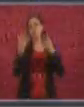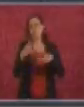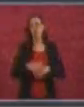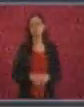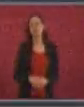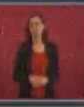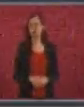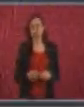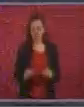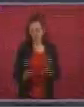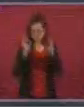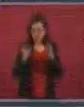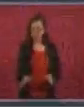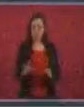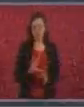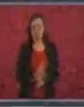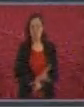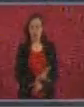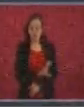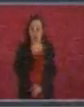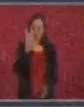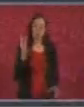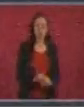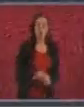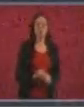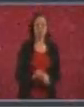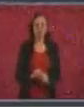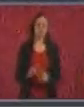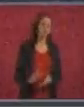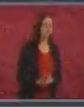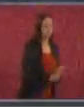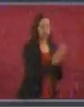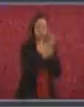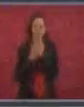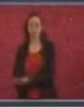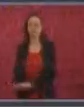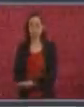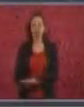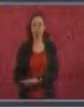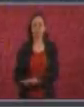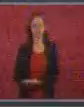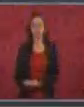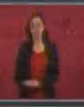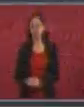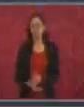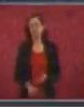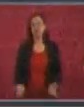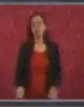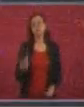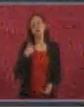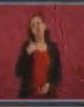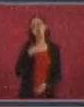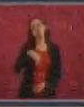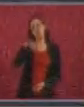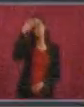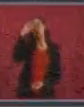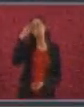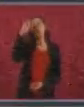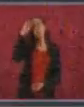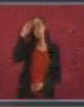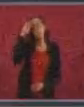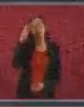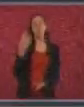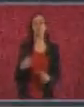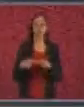de que él lo solicite? Aquí hay otro detalle que debería analizarse. En caso de que